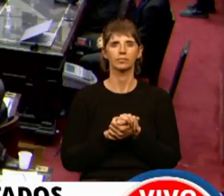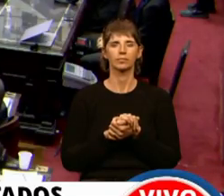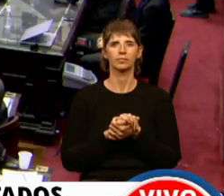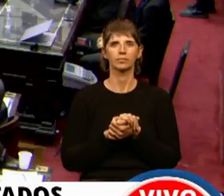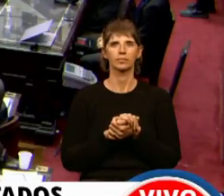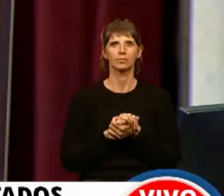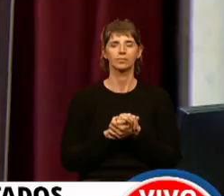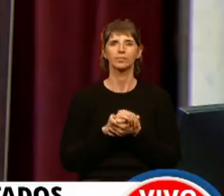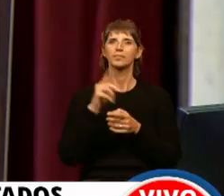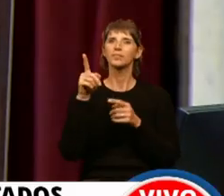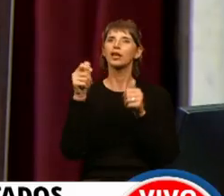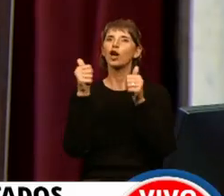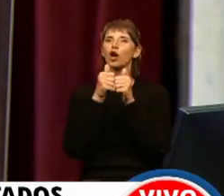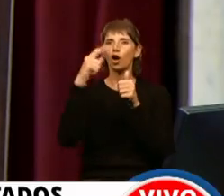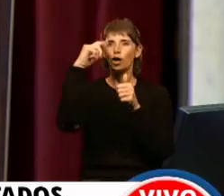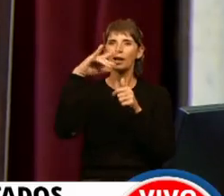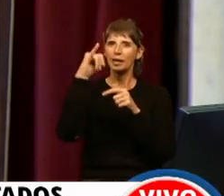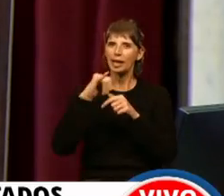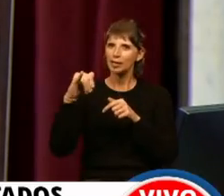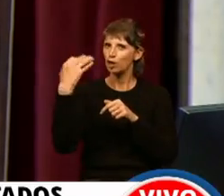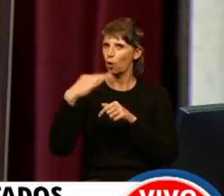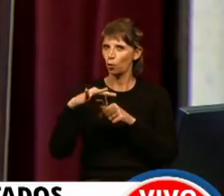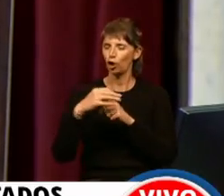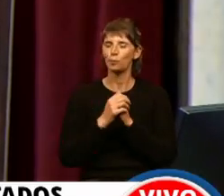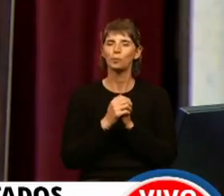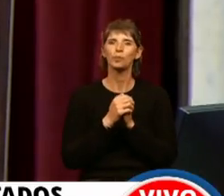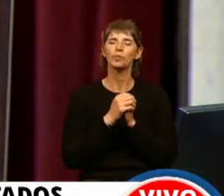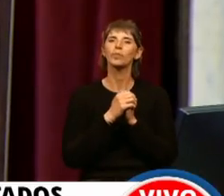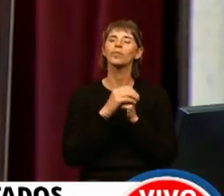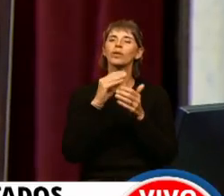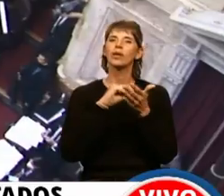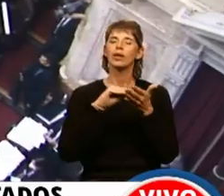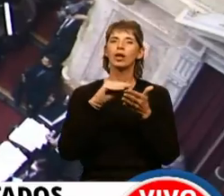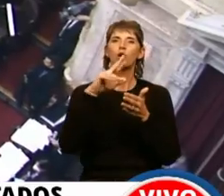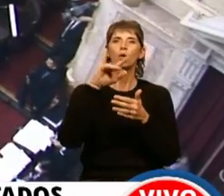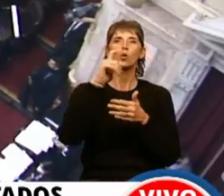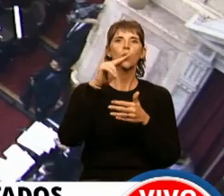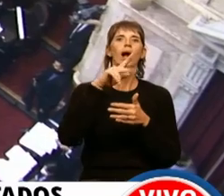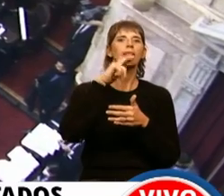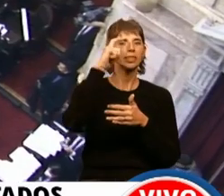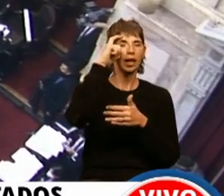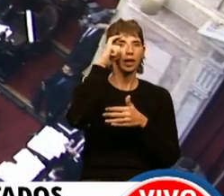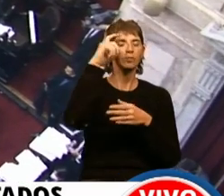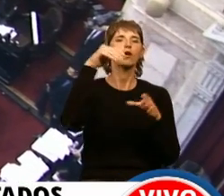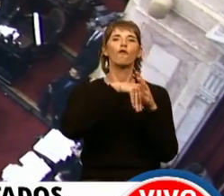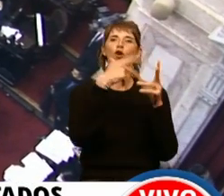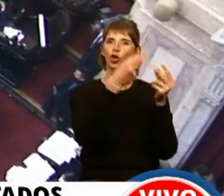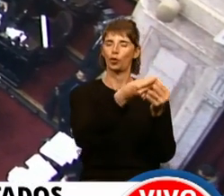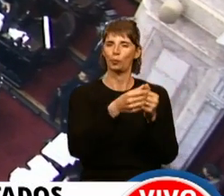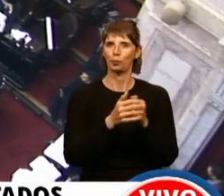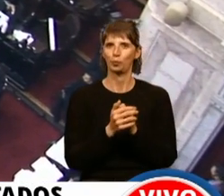esta con enríquez diputada adriana ruarte negativo negativo